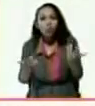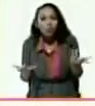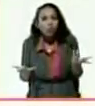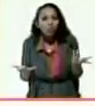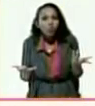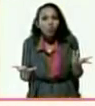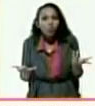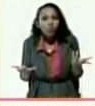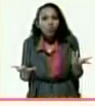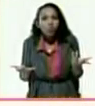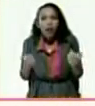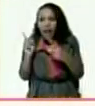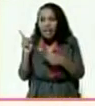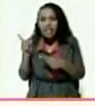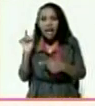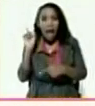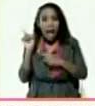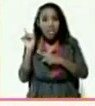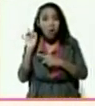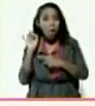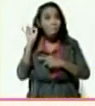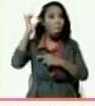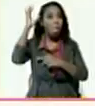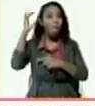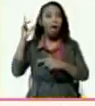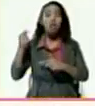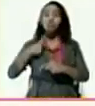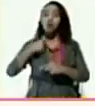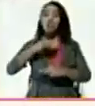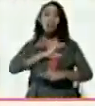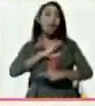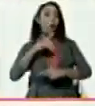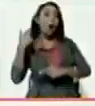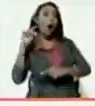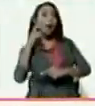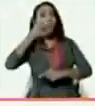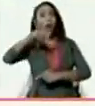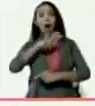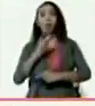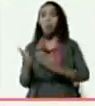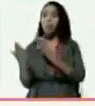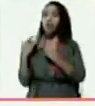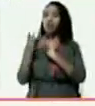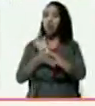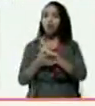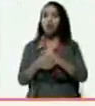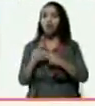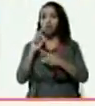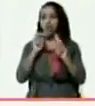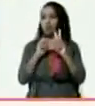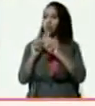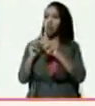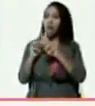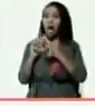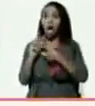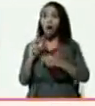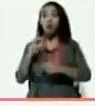El pueblo ese que ellos dicen tener. Y está, lo está viendo. Epa, ponte para la foto, que nos están